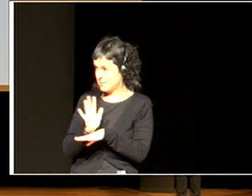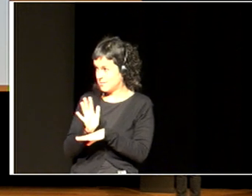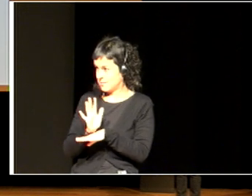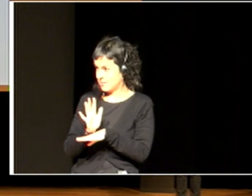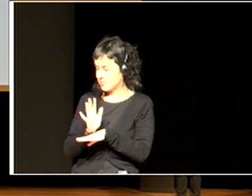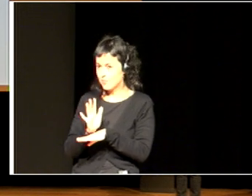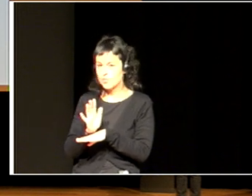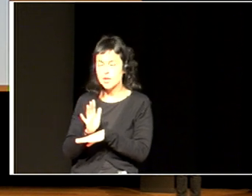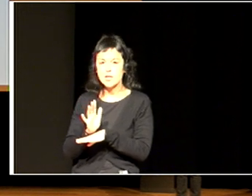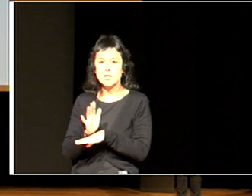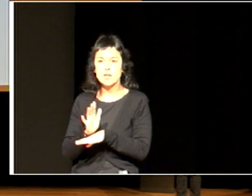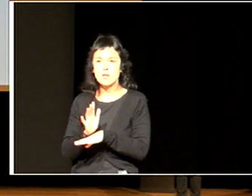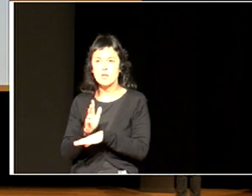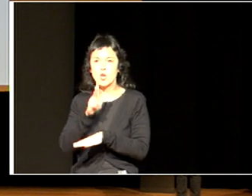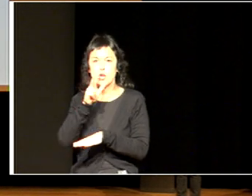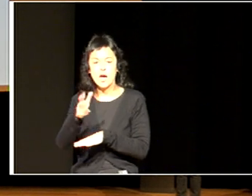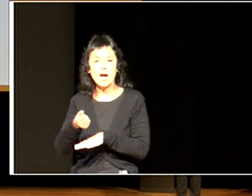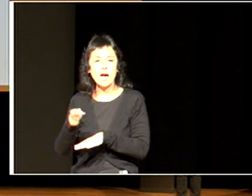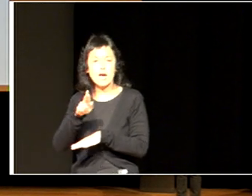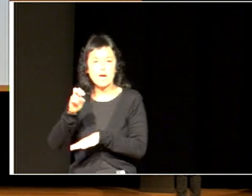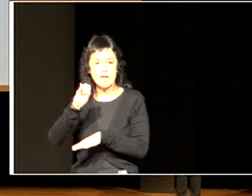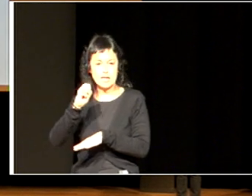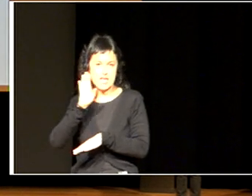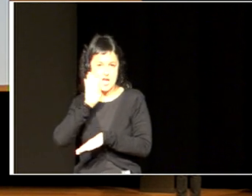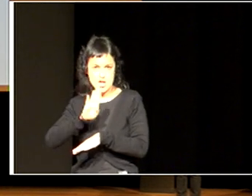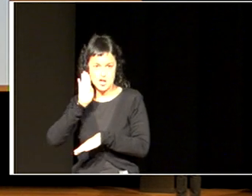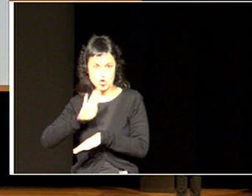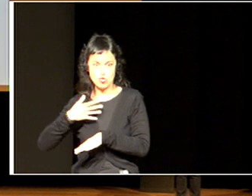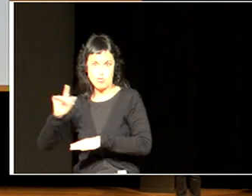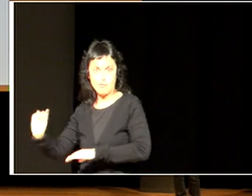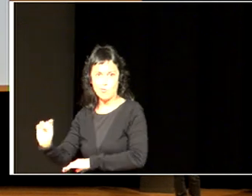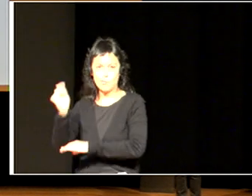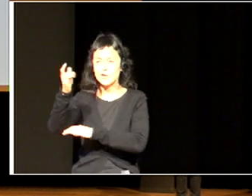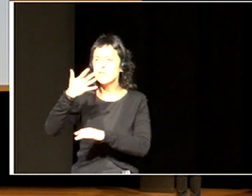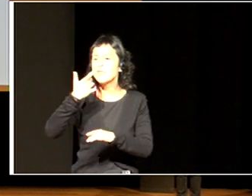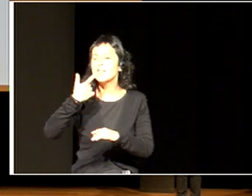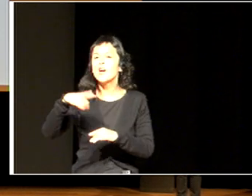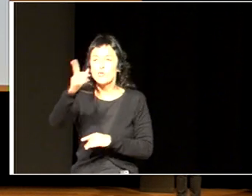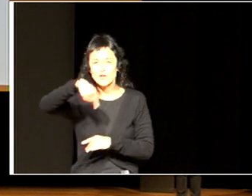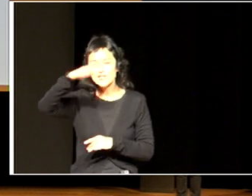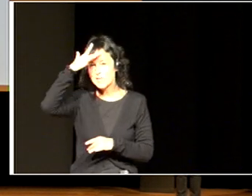personaje que se llama harry el sucio os imaginais la pelicula harriet la